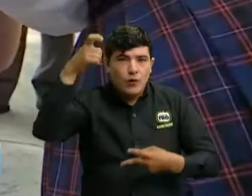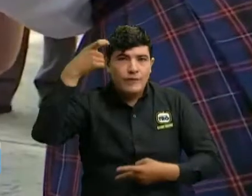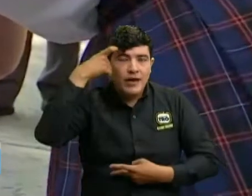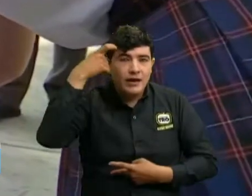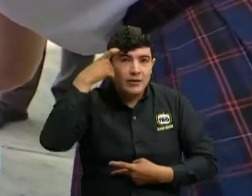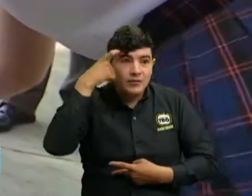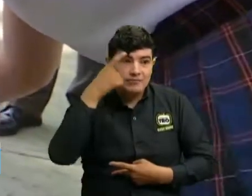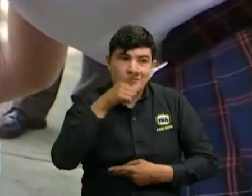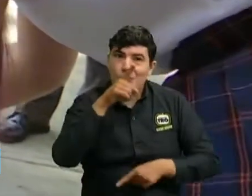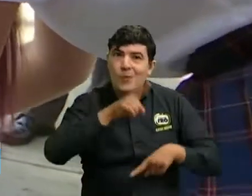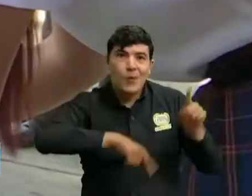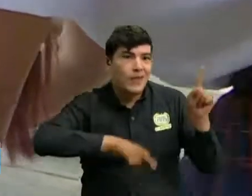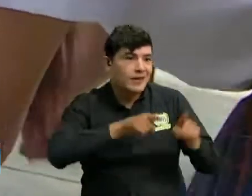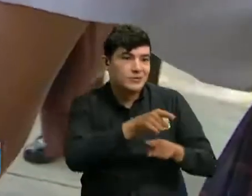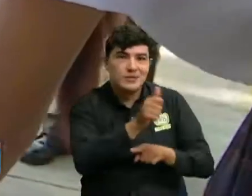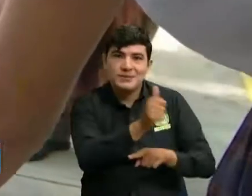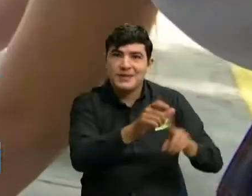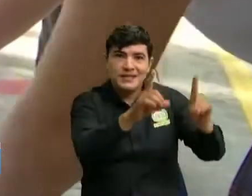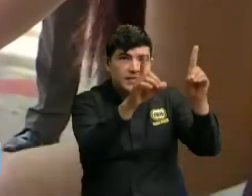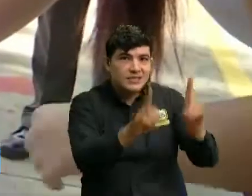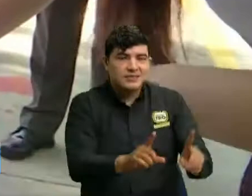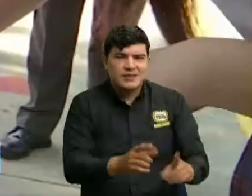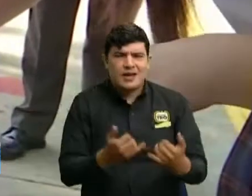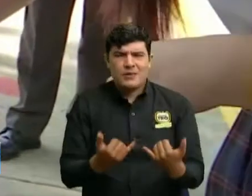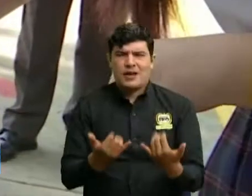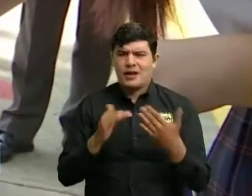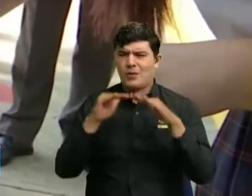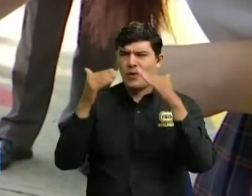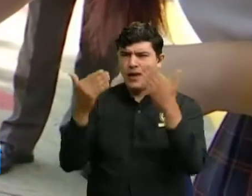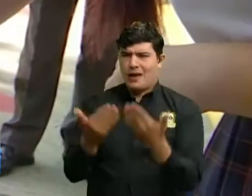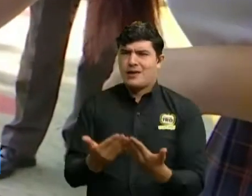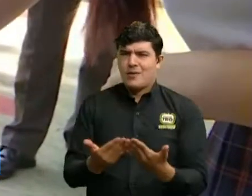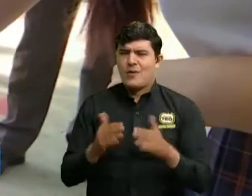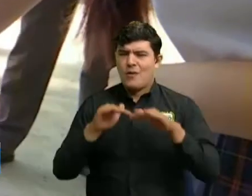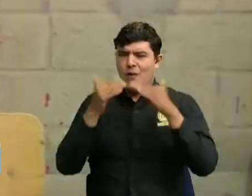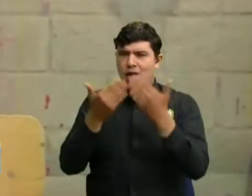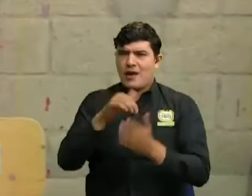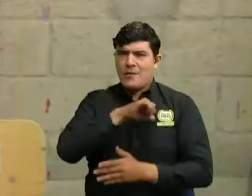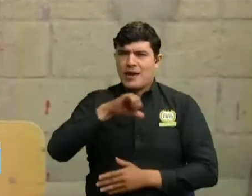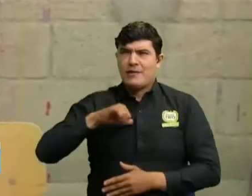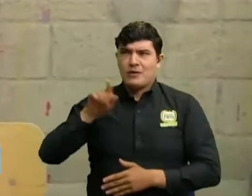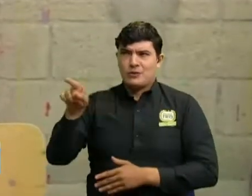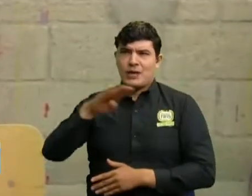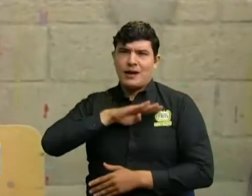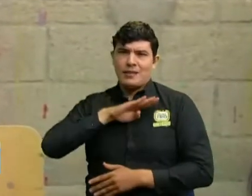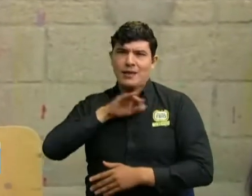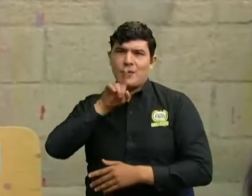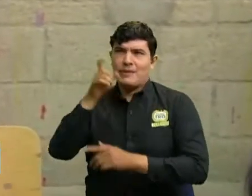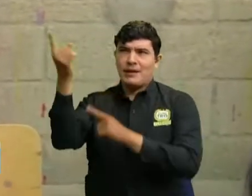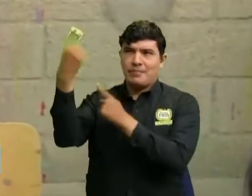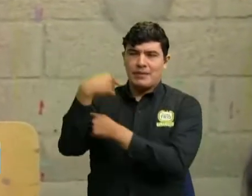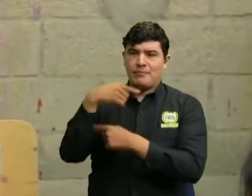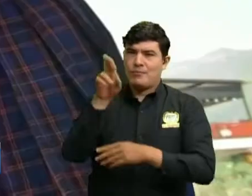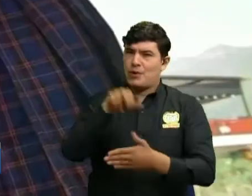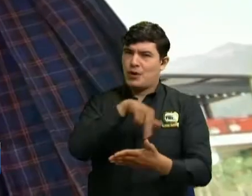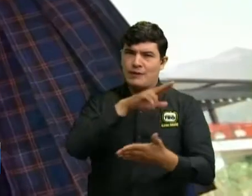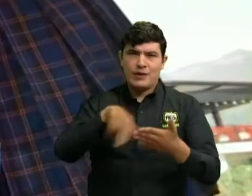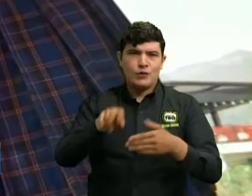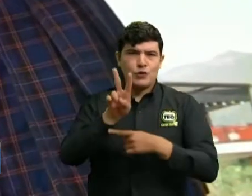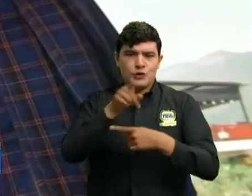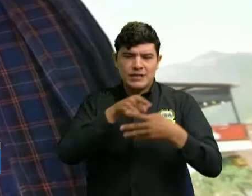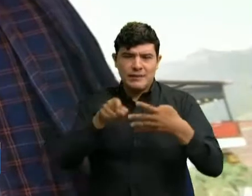autonomía para los colegios privado en la decisión de la alcaldía de bucaramanga de suspender la asistencia a colegios con alternancia